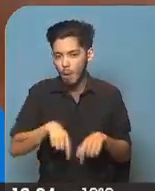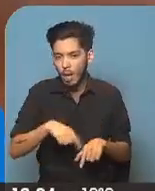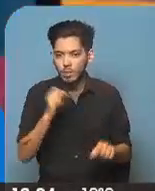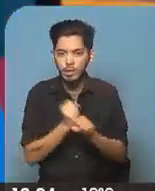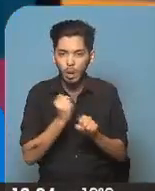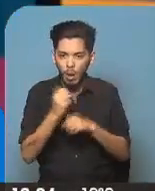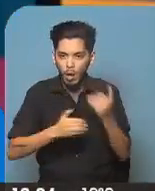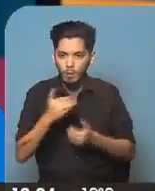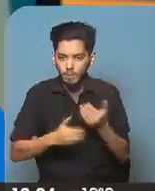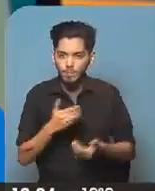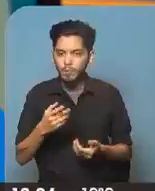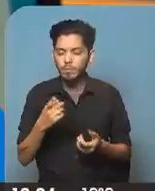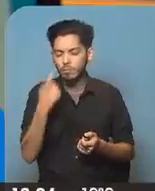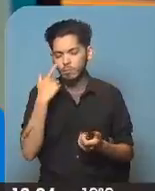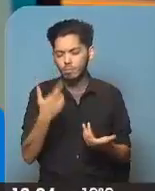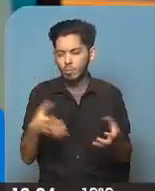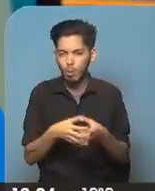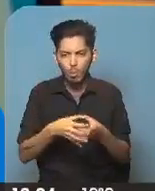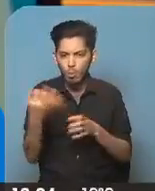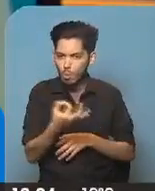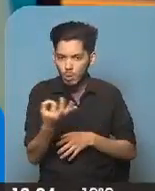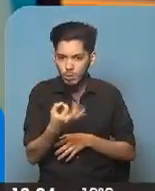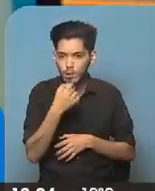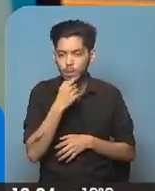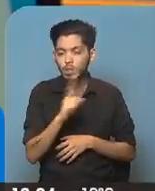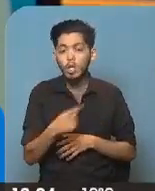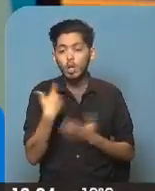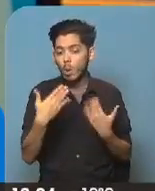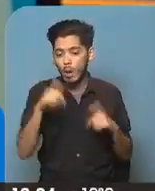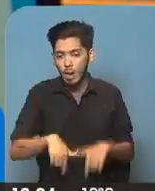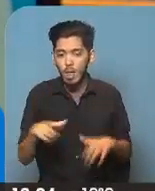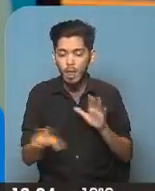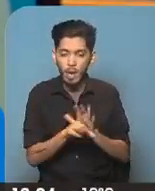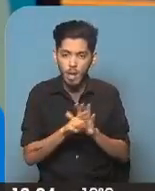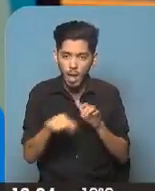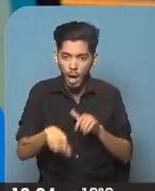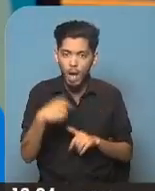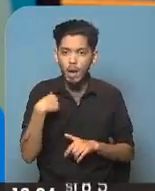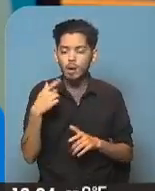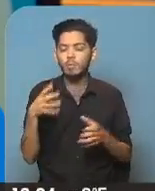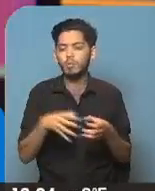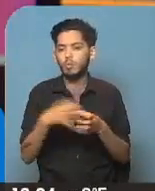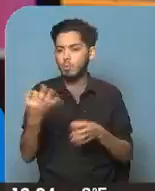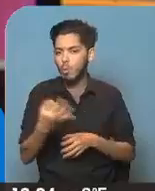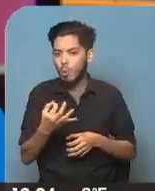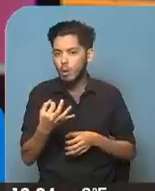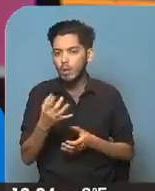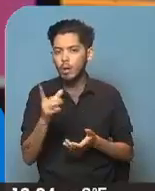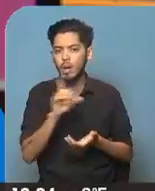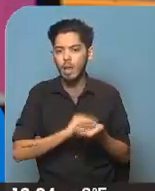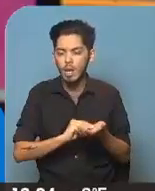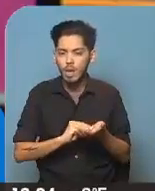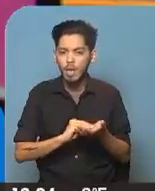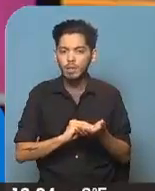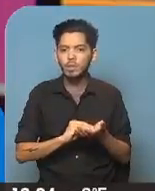el trabajo de mi equipo tengo un gran equipo si no yo no estaría hablando de esta ley hoy acá analizamos toda la legislación comparada fundamentalmente los